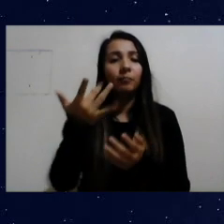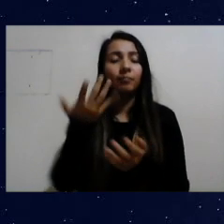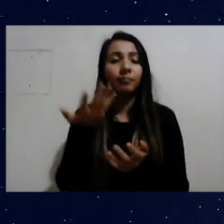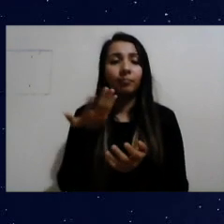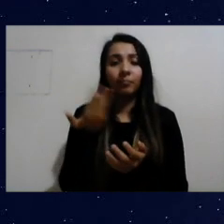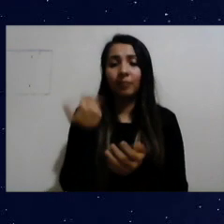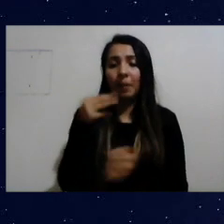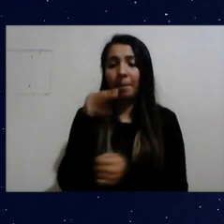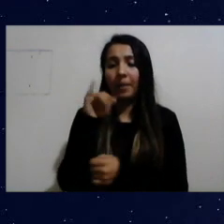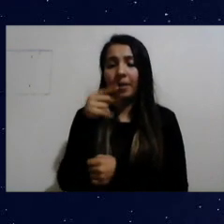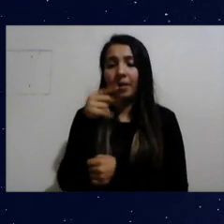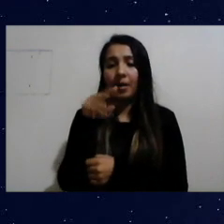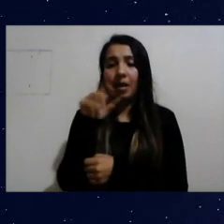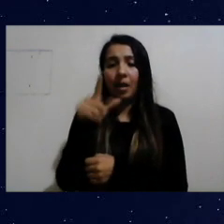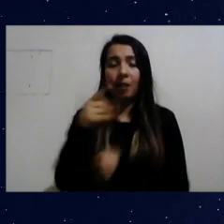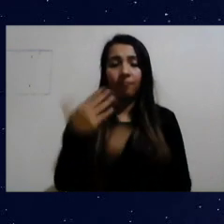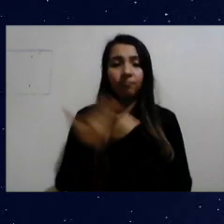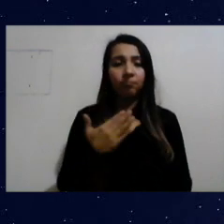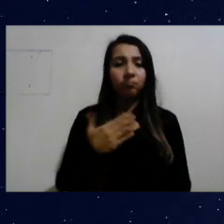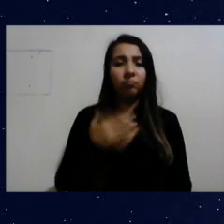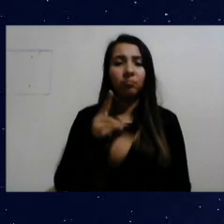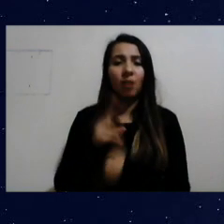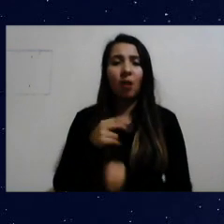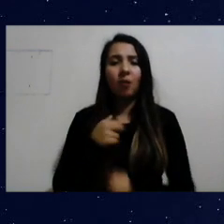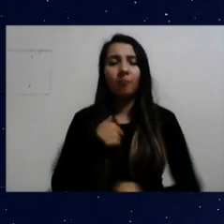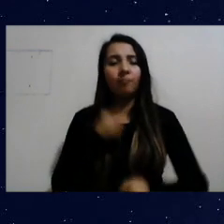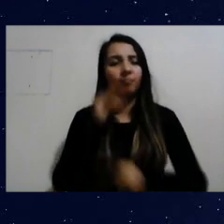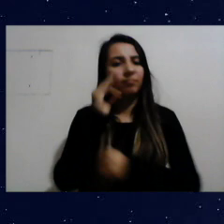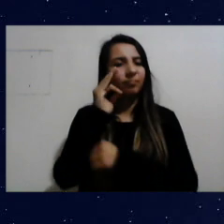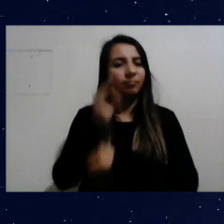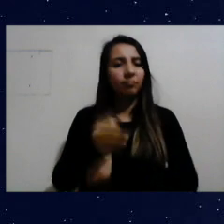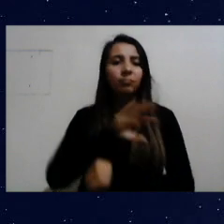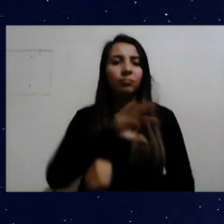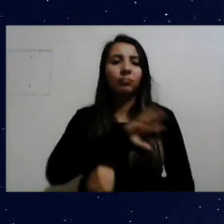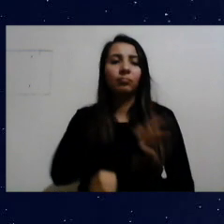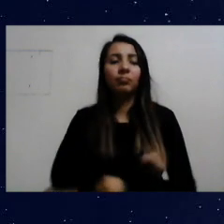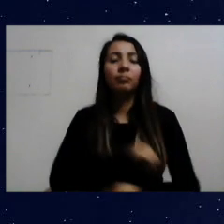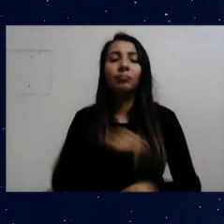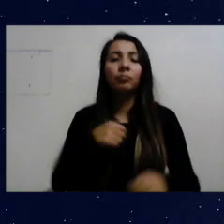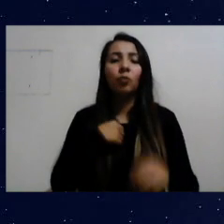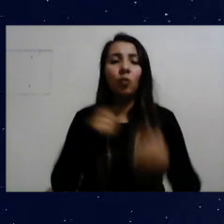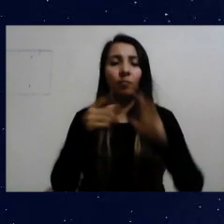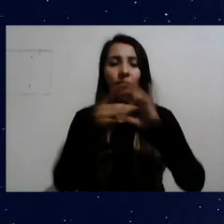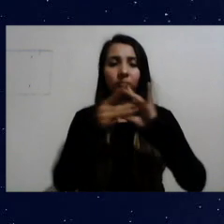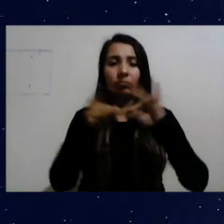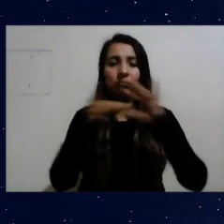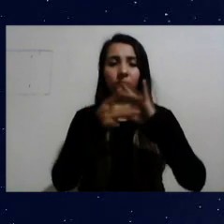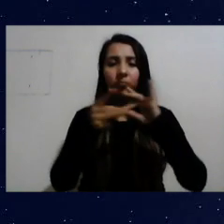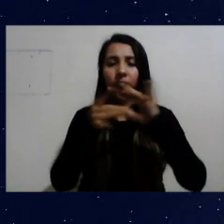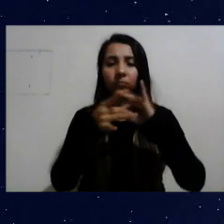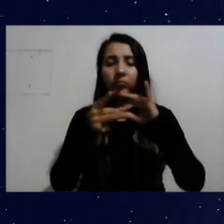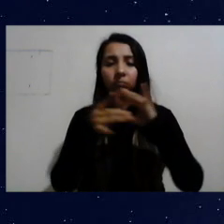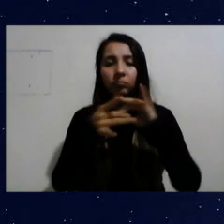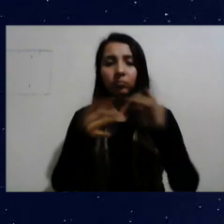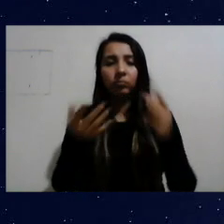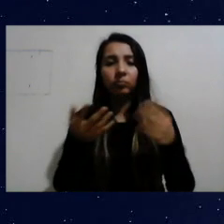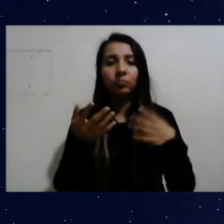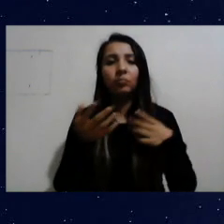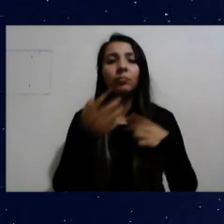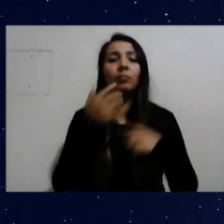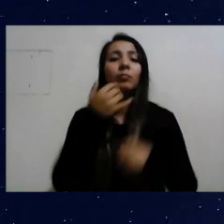me invitó Miguel me encantó la idea y bueno, solamente espero que lo que os voy a contar me vais a permitir